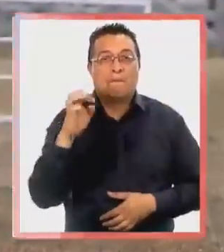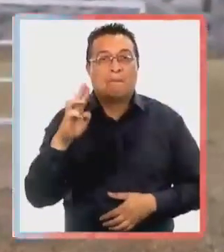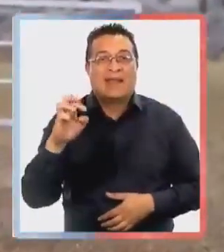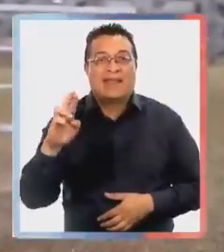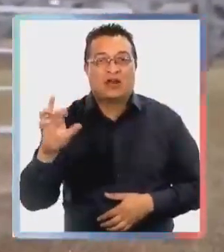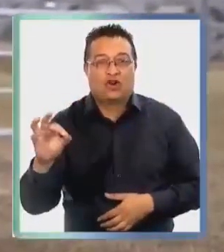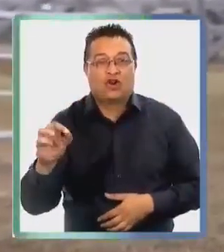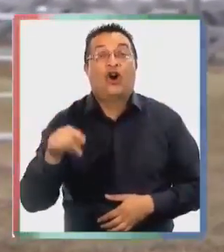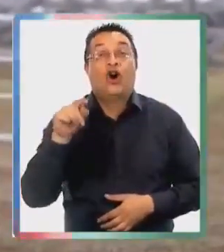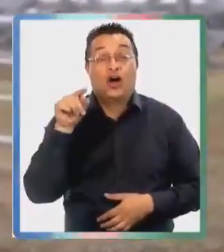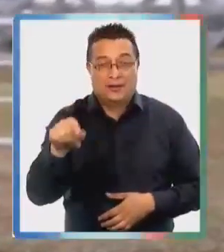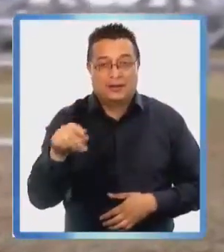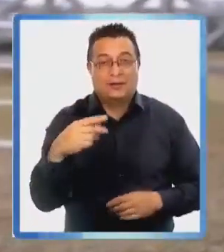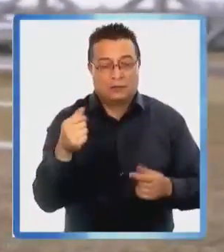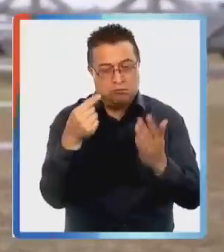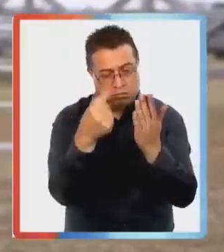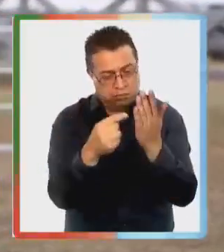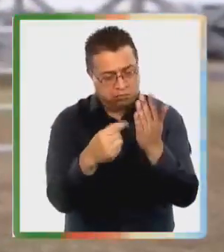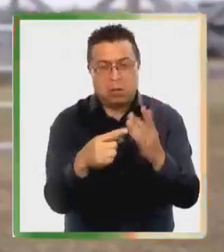que vivieron el evento.